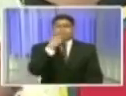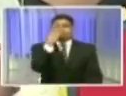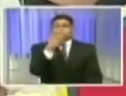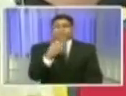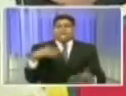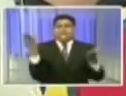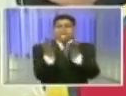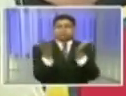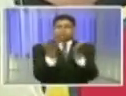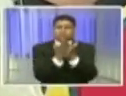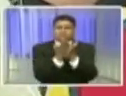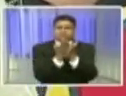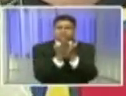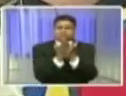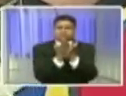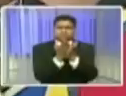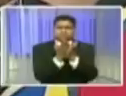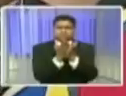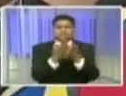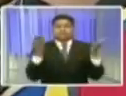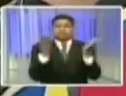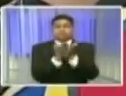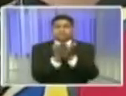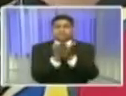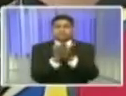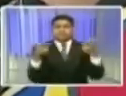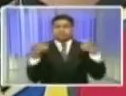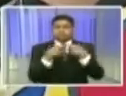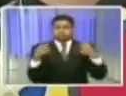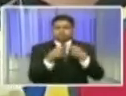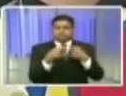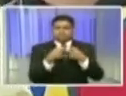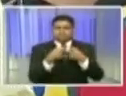estudiar y luchar.